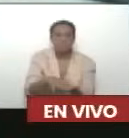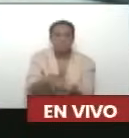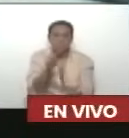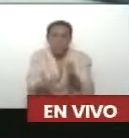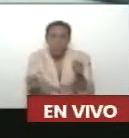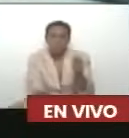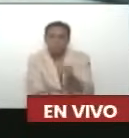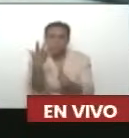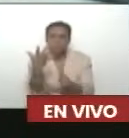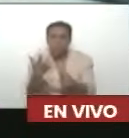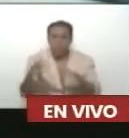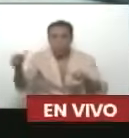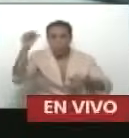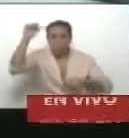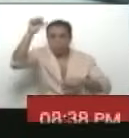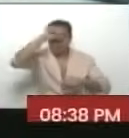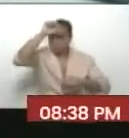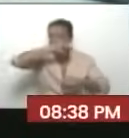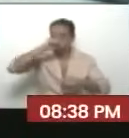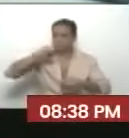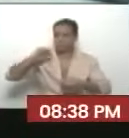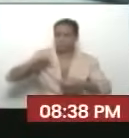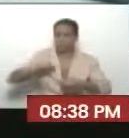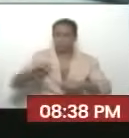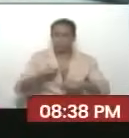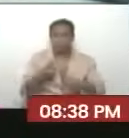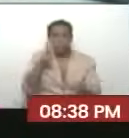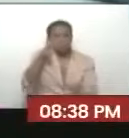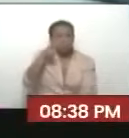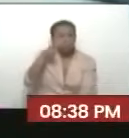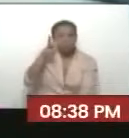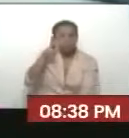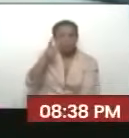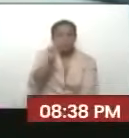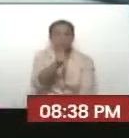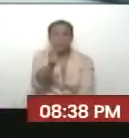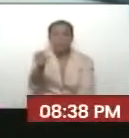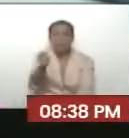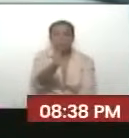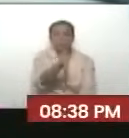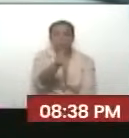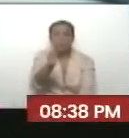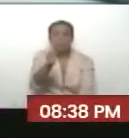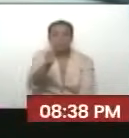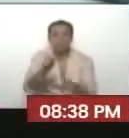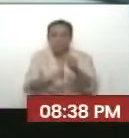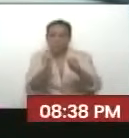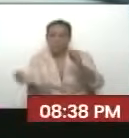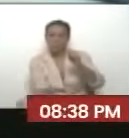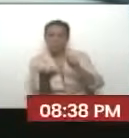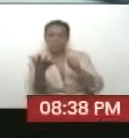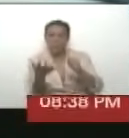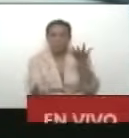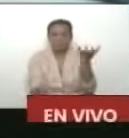Lo regaron de gasolina en vivo y directo por las redes sociales. Lo prendieron en fuego.